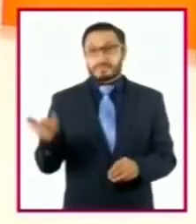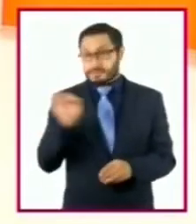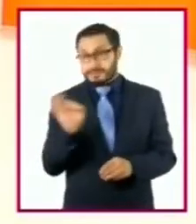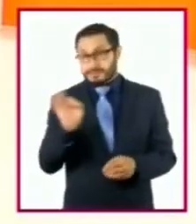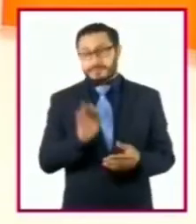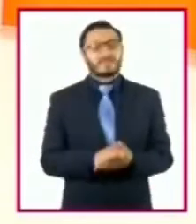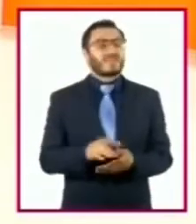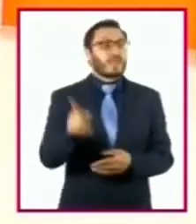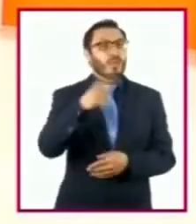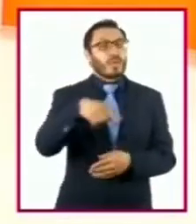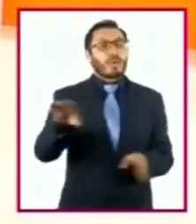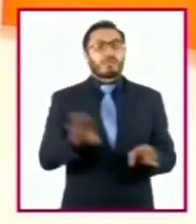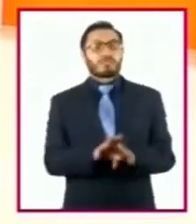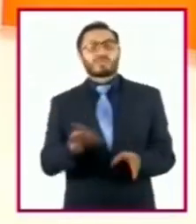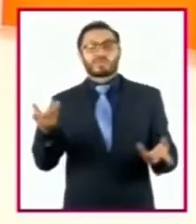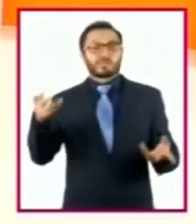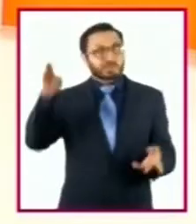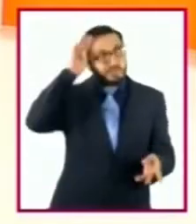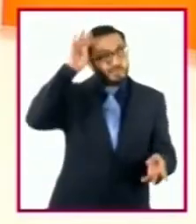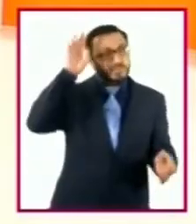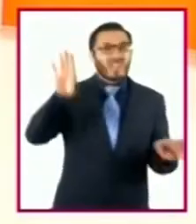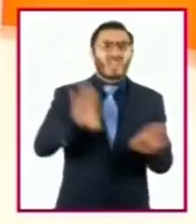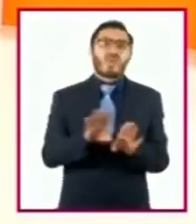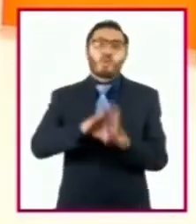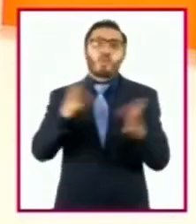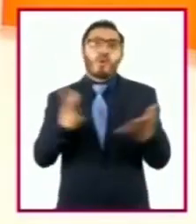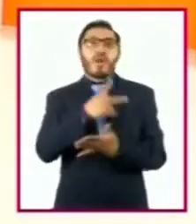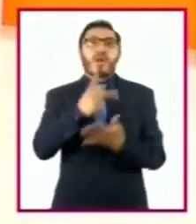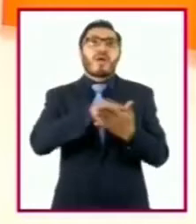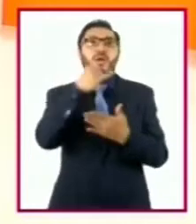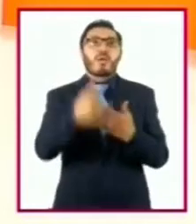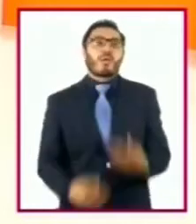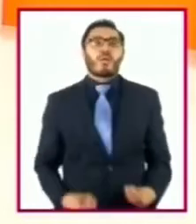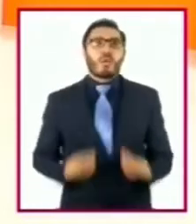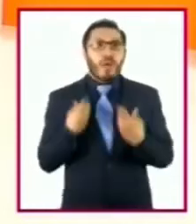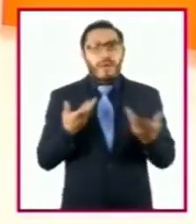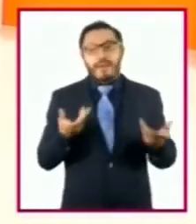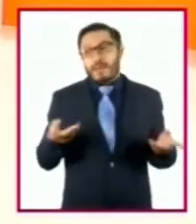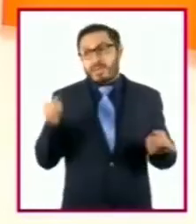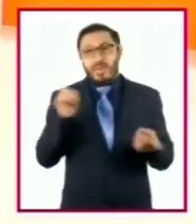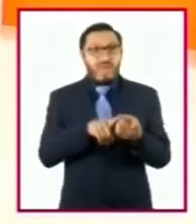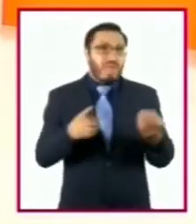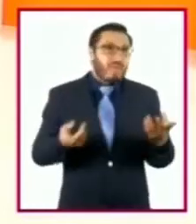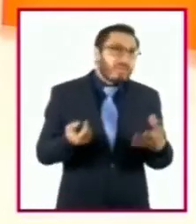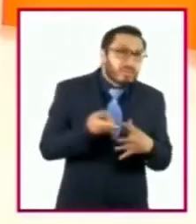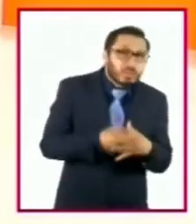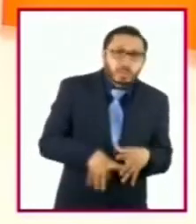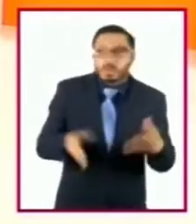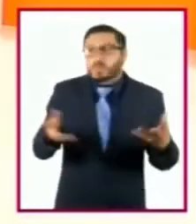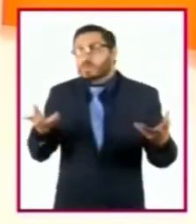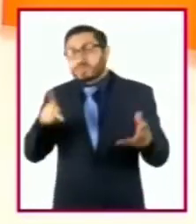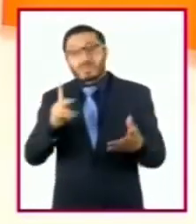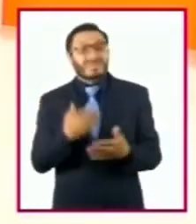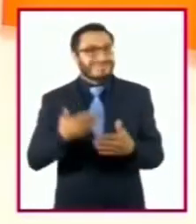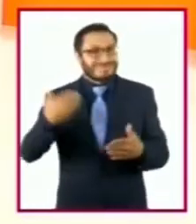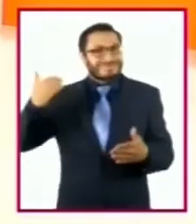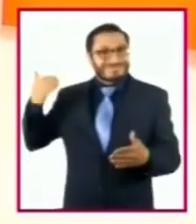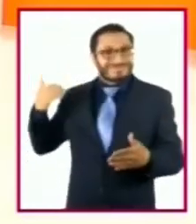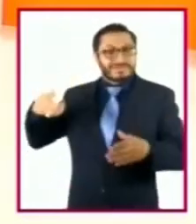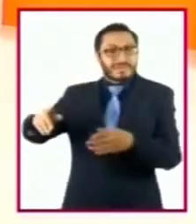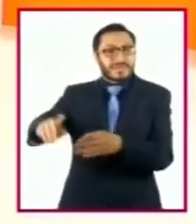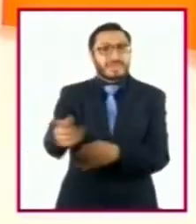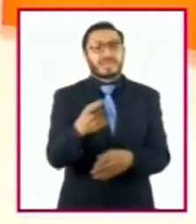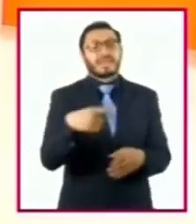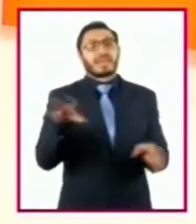Posiblemente se han preguntado cómo pueden diseñar su proyecto de vida y por dónde empezar. Pero antes que den